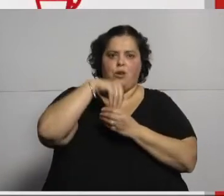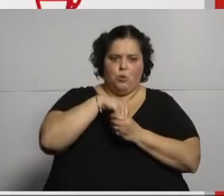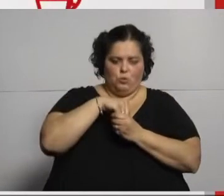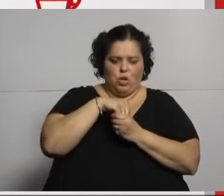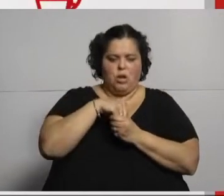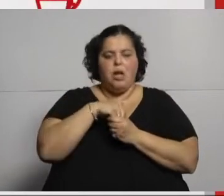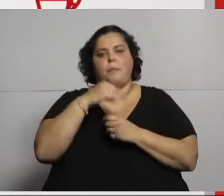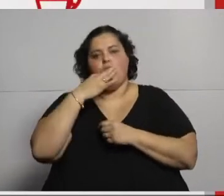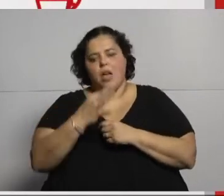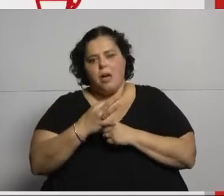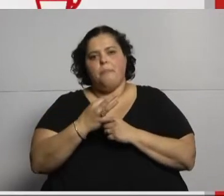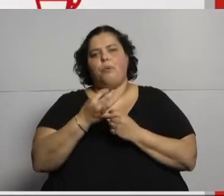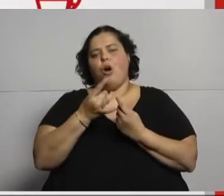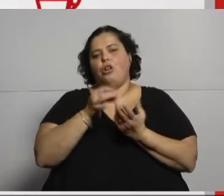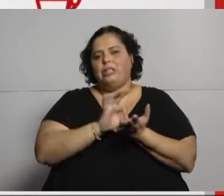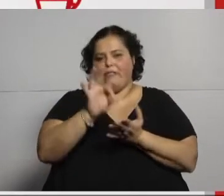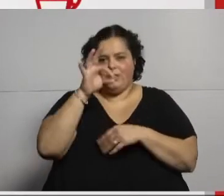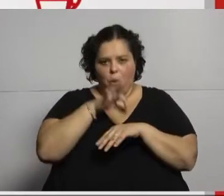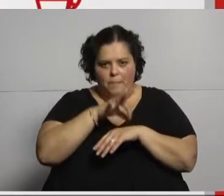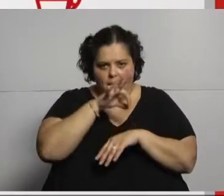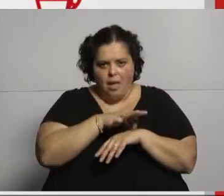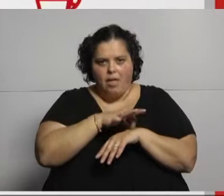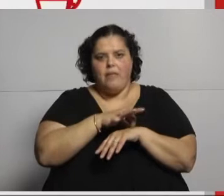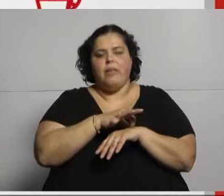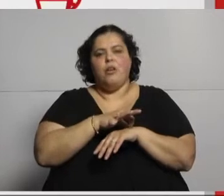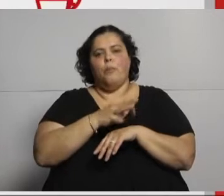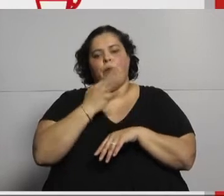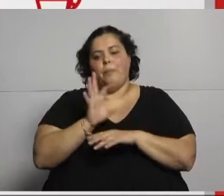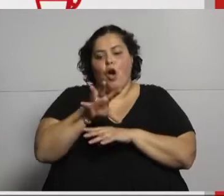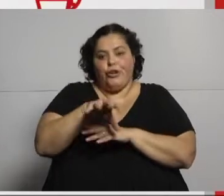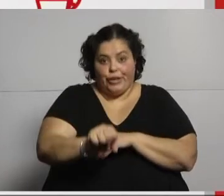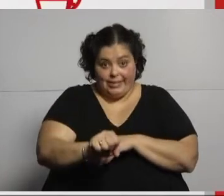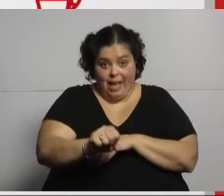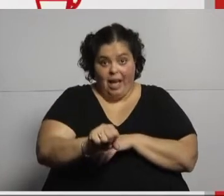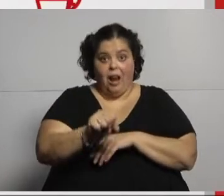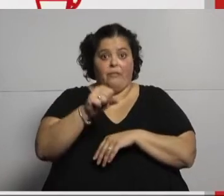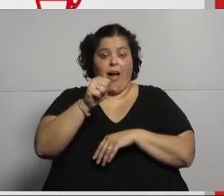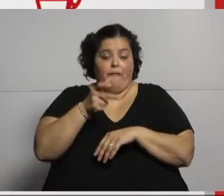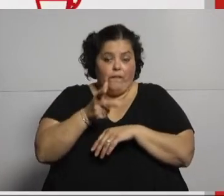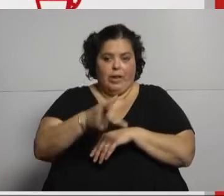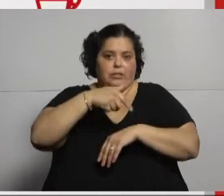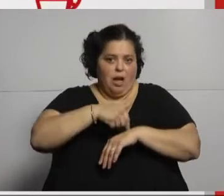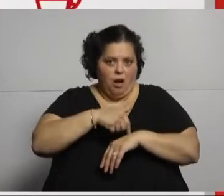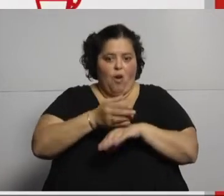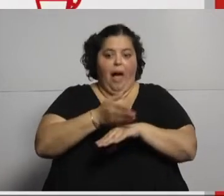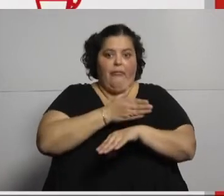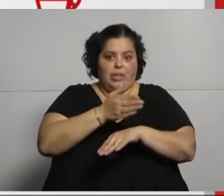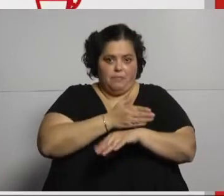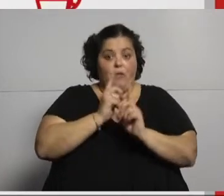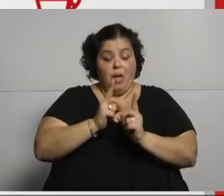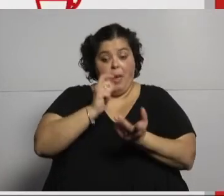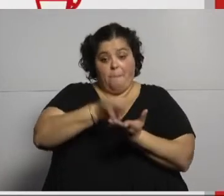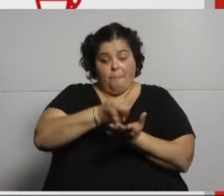ejemplo, los de los servicios médicos a partir de reservas que se hacen en línea de manera anticipada, incluso el pago de